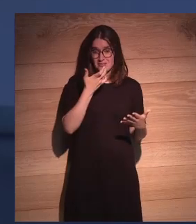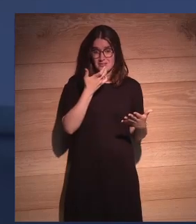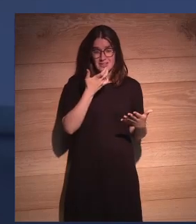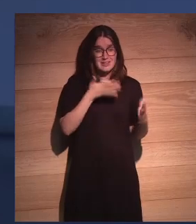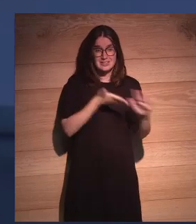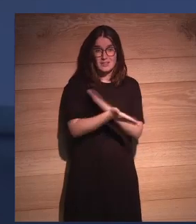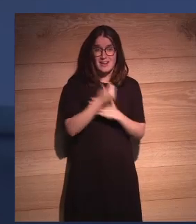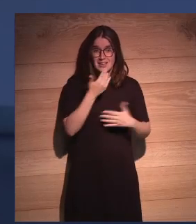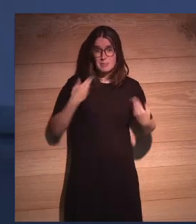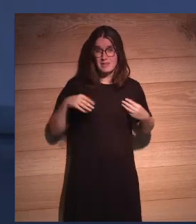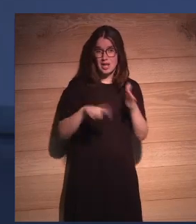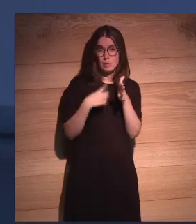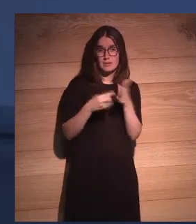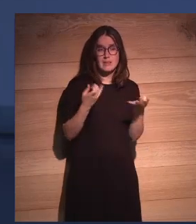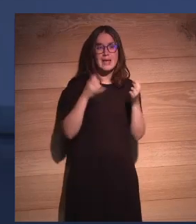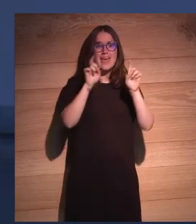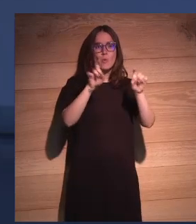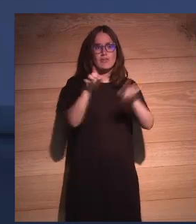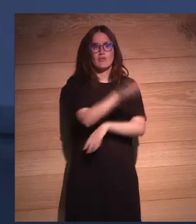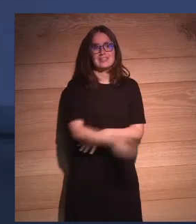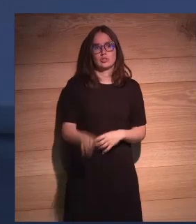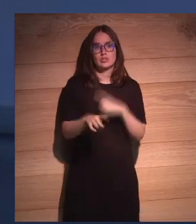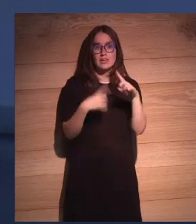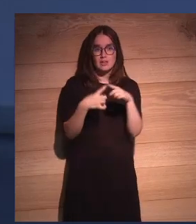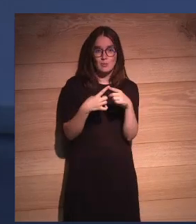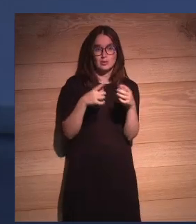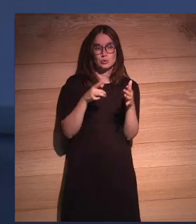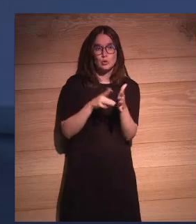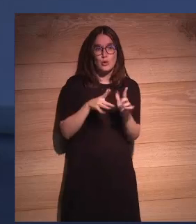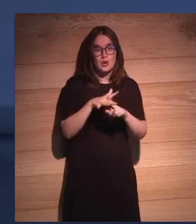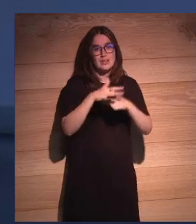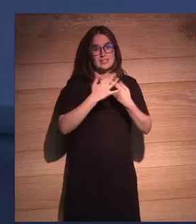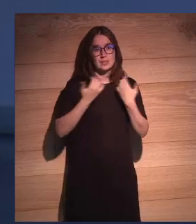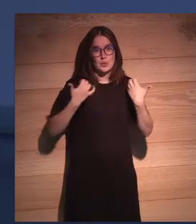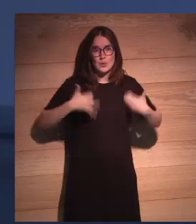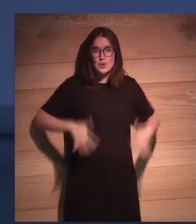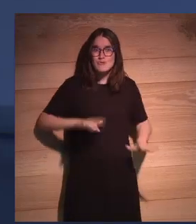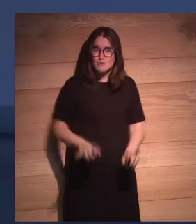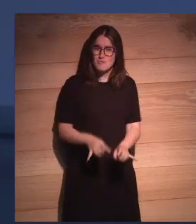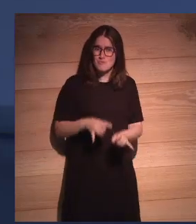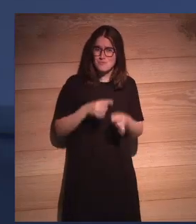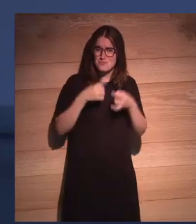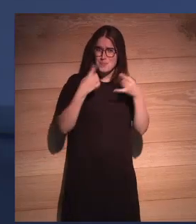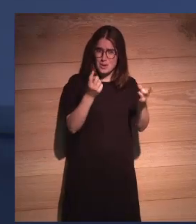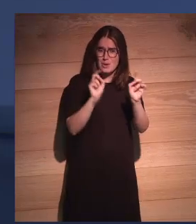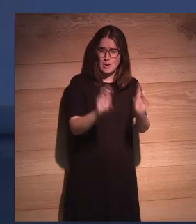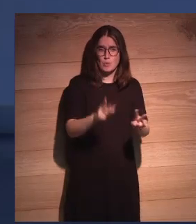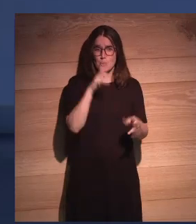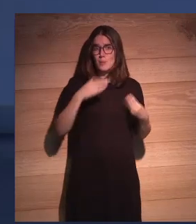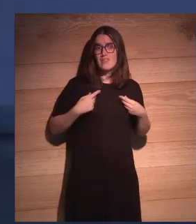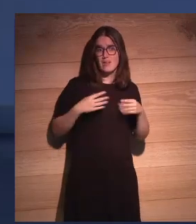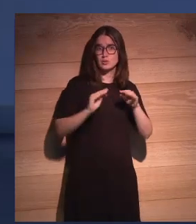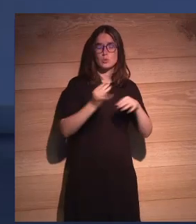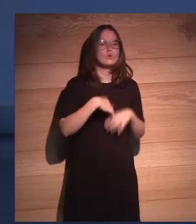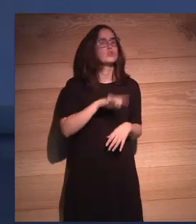hay que pensar en la educación de esos niños que además vienen con una situación agravada por lo que han tenido que vivir. Nosotros